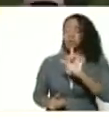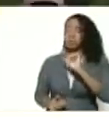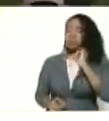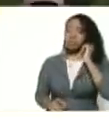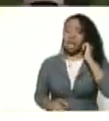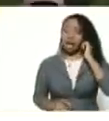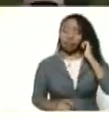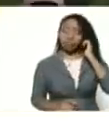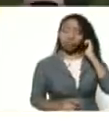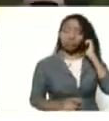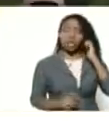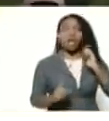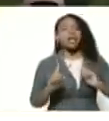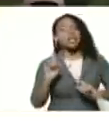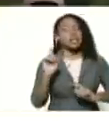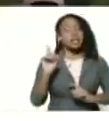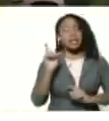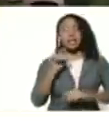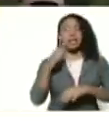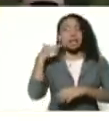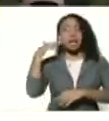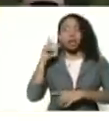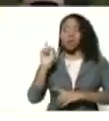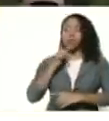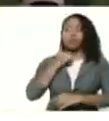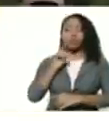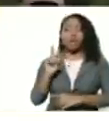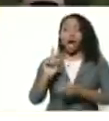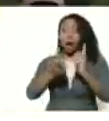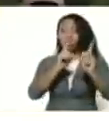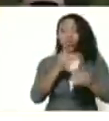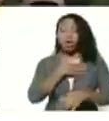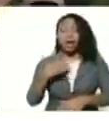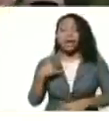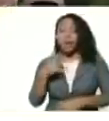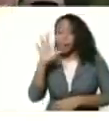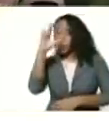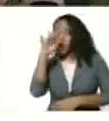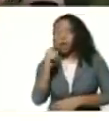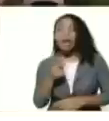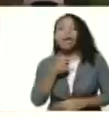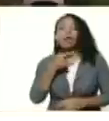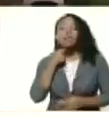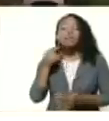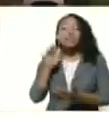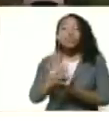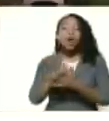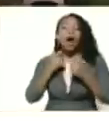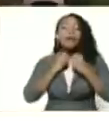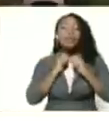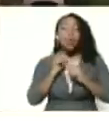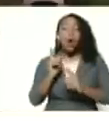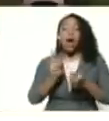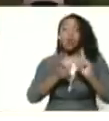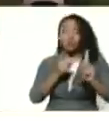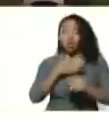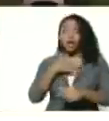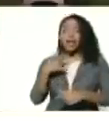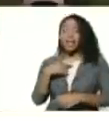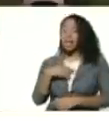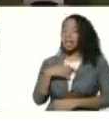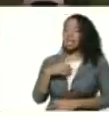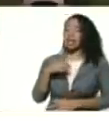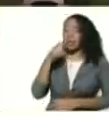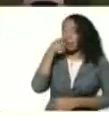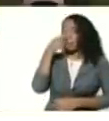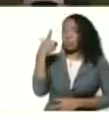de racistas a burlarse de la muerte de Aristóbulo. Racistas, cometieron delitos de odio, de acuerdo a la